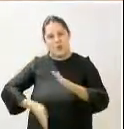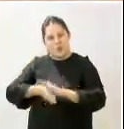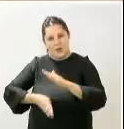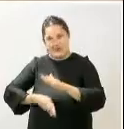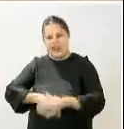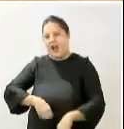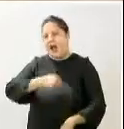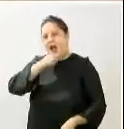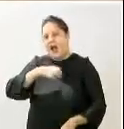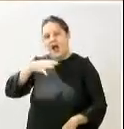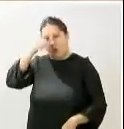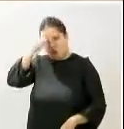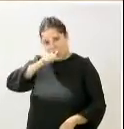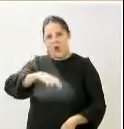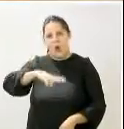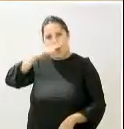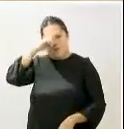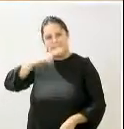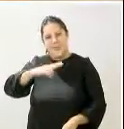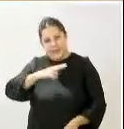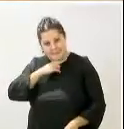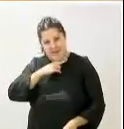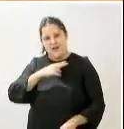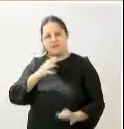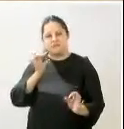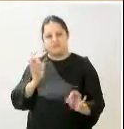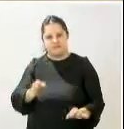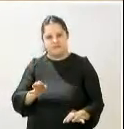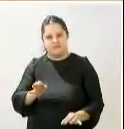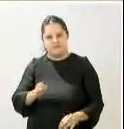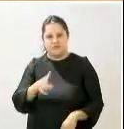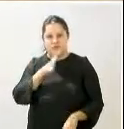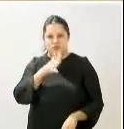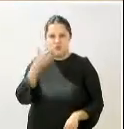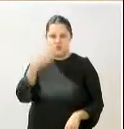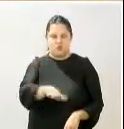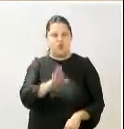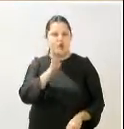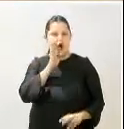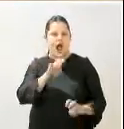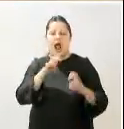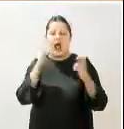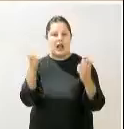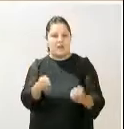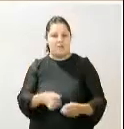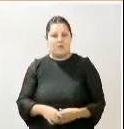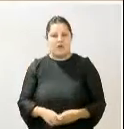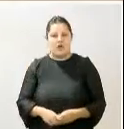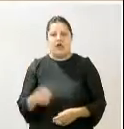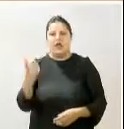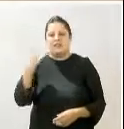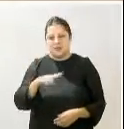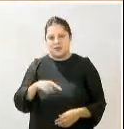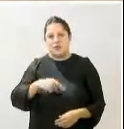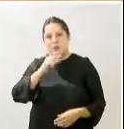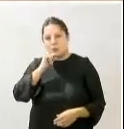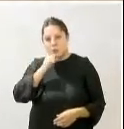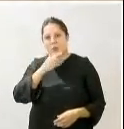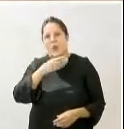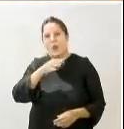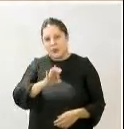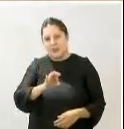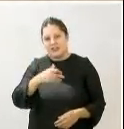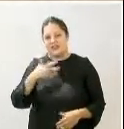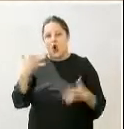abuelo, de su padre, de aquel que murió en aquel campo, y también de su bisnieta, que es